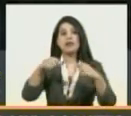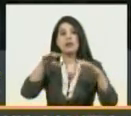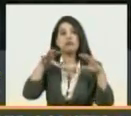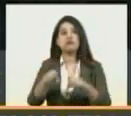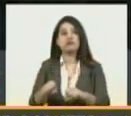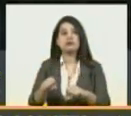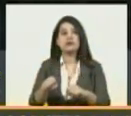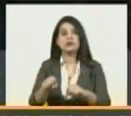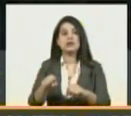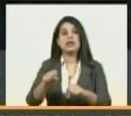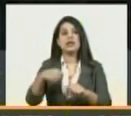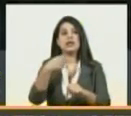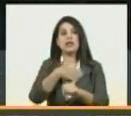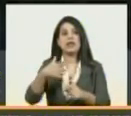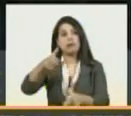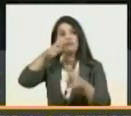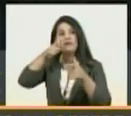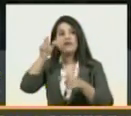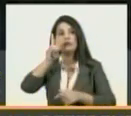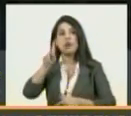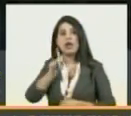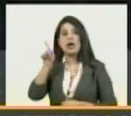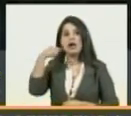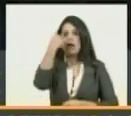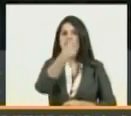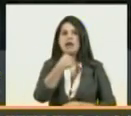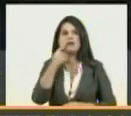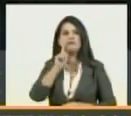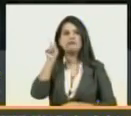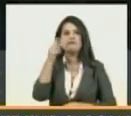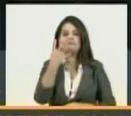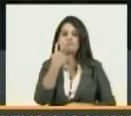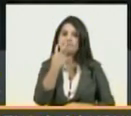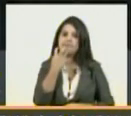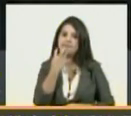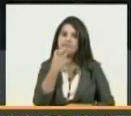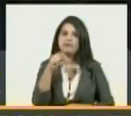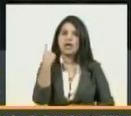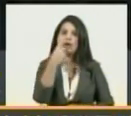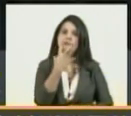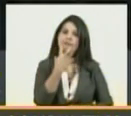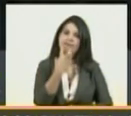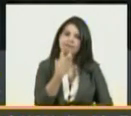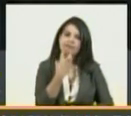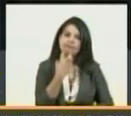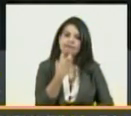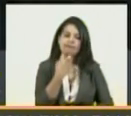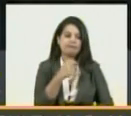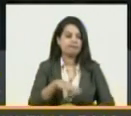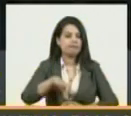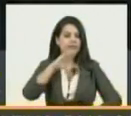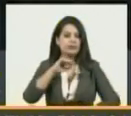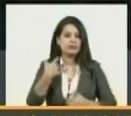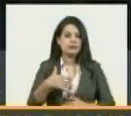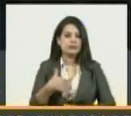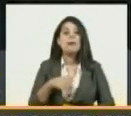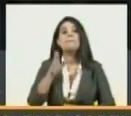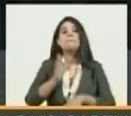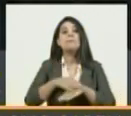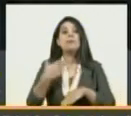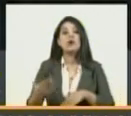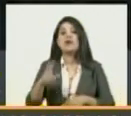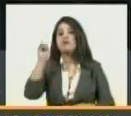y el tutelaje de Venezuela, en su cara está marcada la derrota. La derrota se las propinó la silla vacía